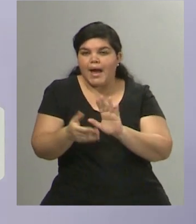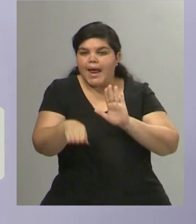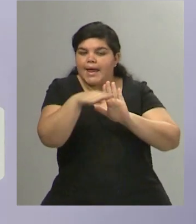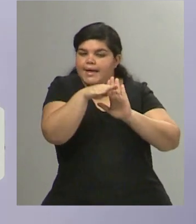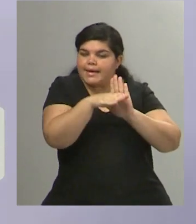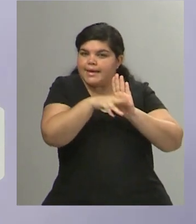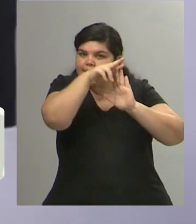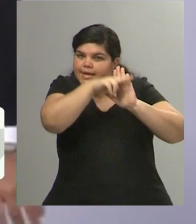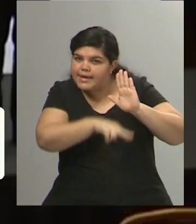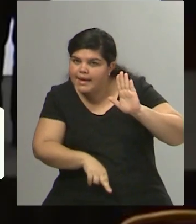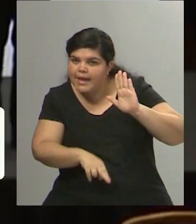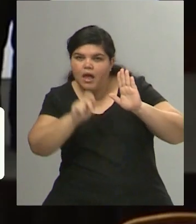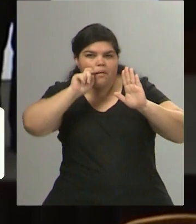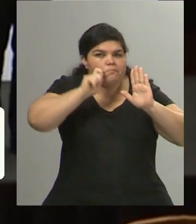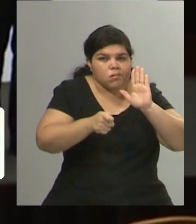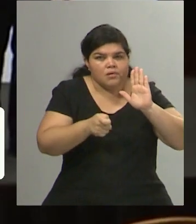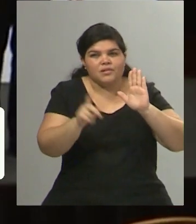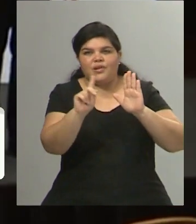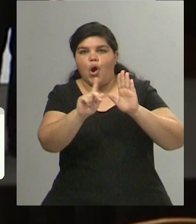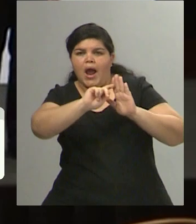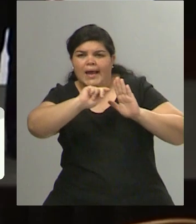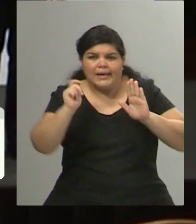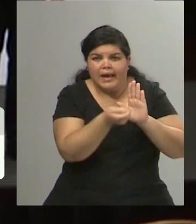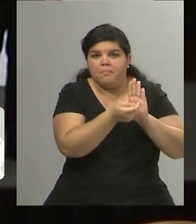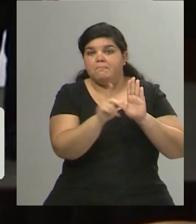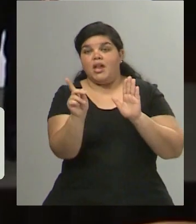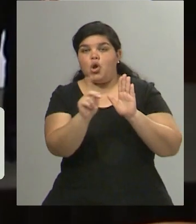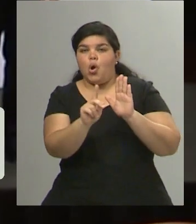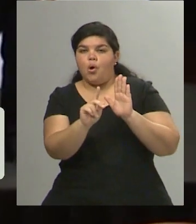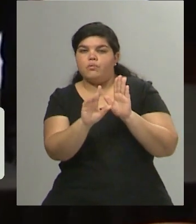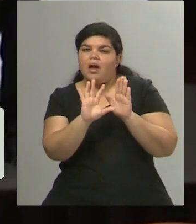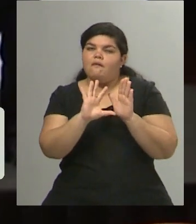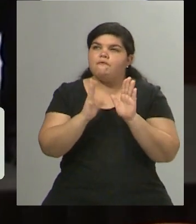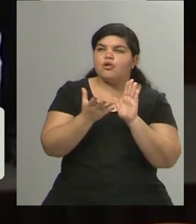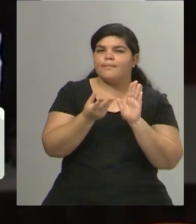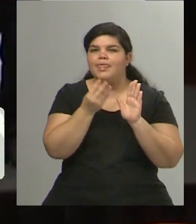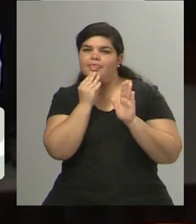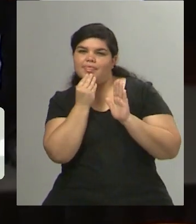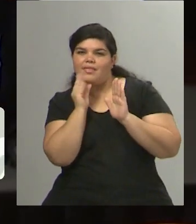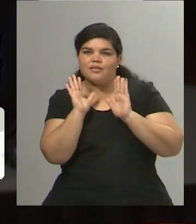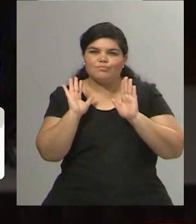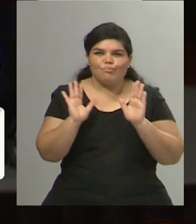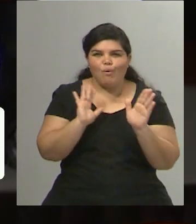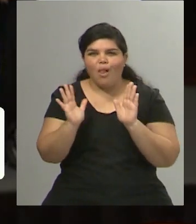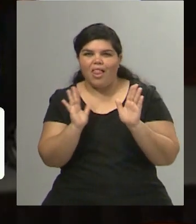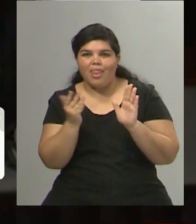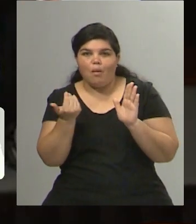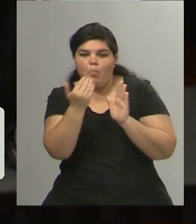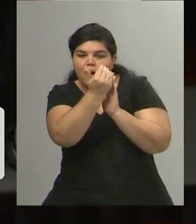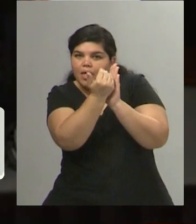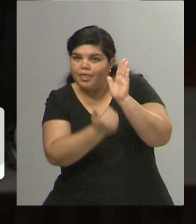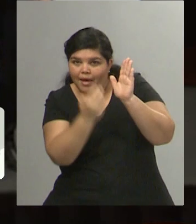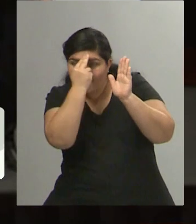reglas o dejar de lado las reglas o cambiar las reglas. Por ejemplo, si me